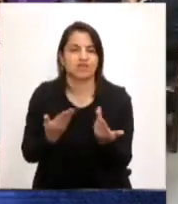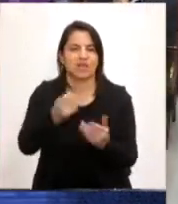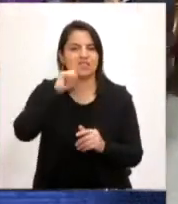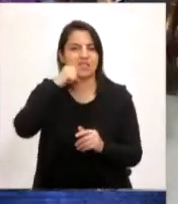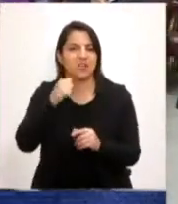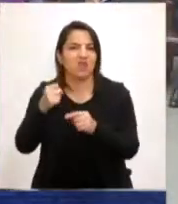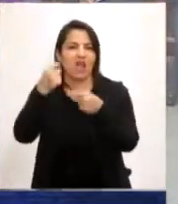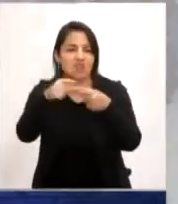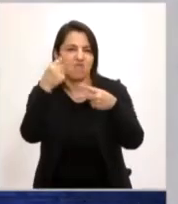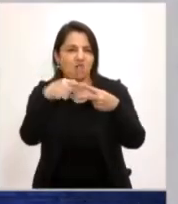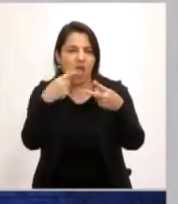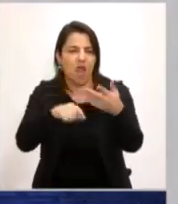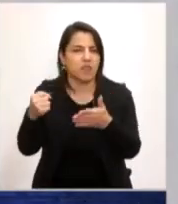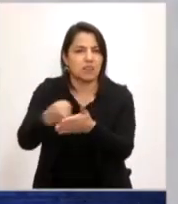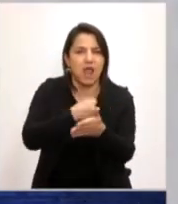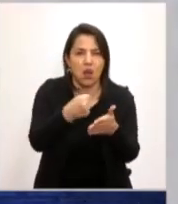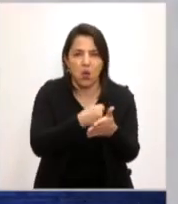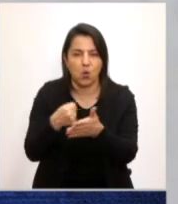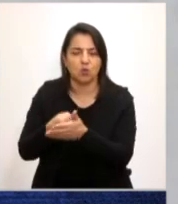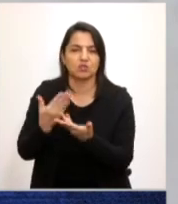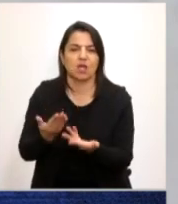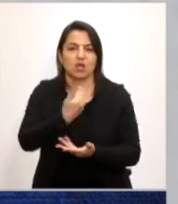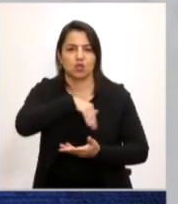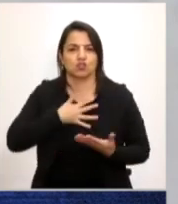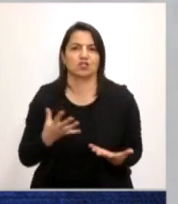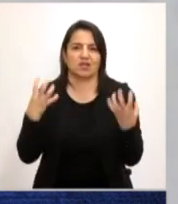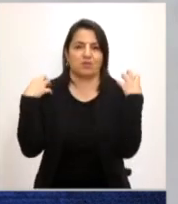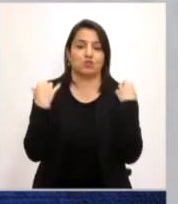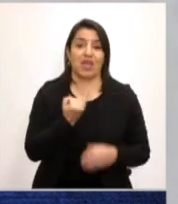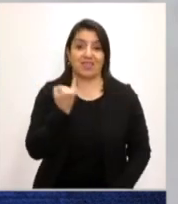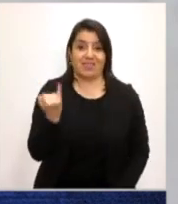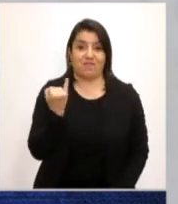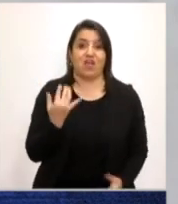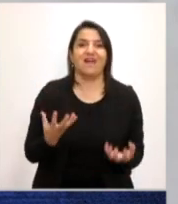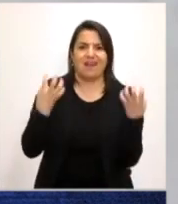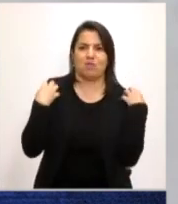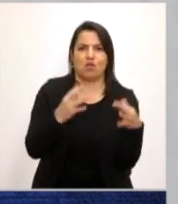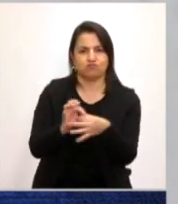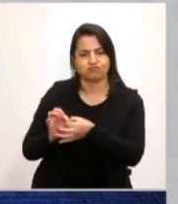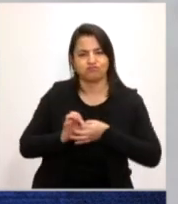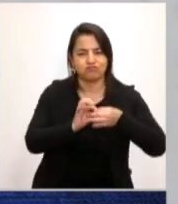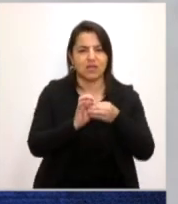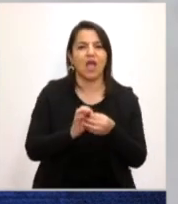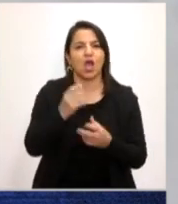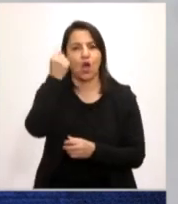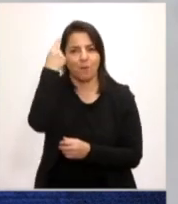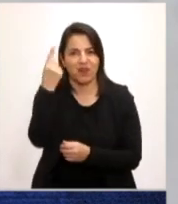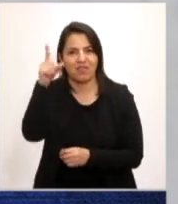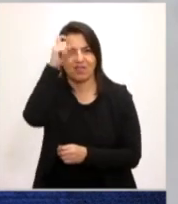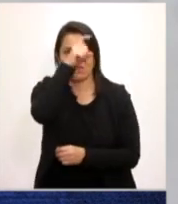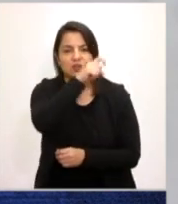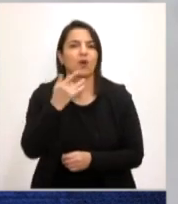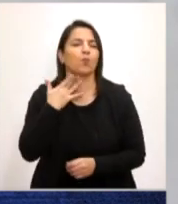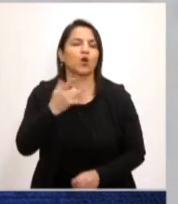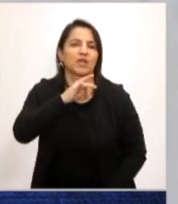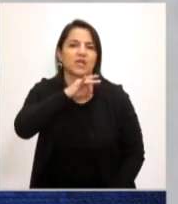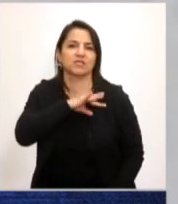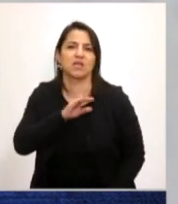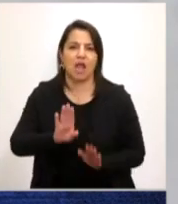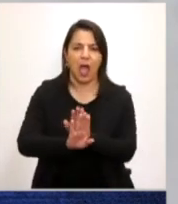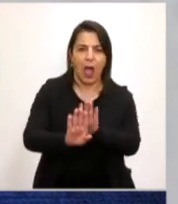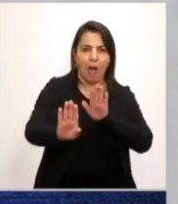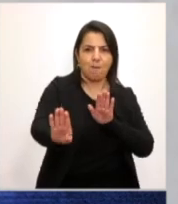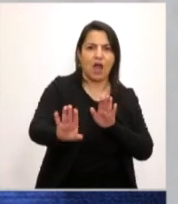múltiples causas y es parte de nuestra responsabilidad individual y colectiva comprender estas complejidades, ya que Chile no está ajeno a las